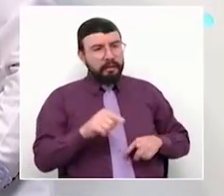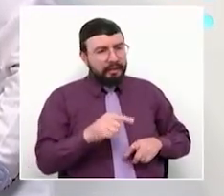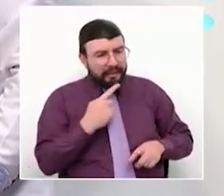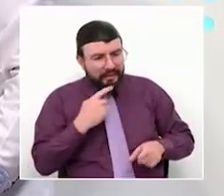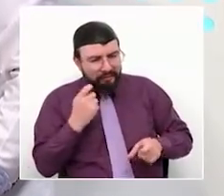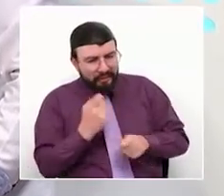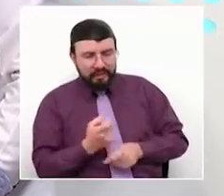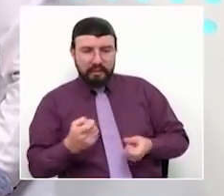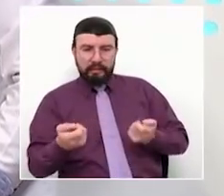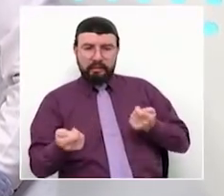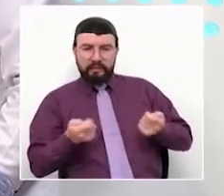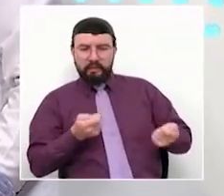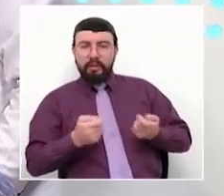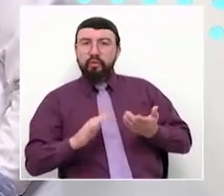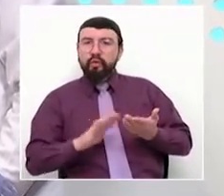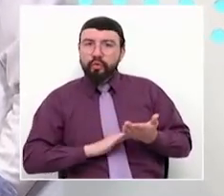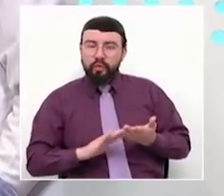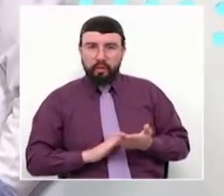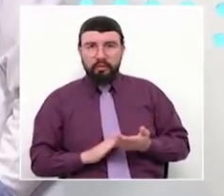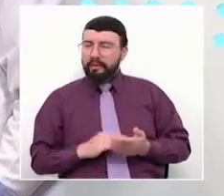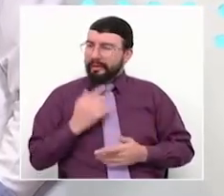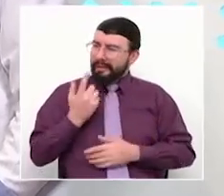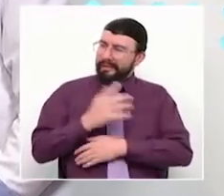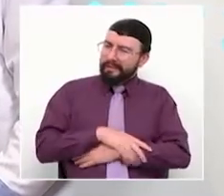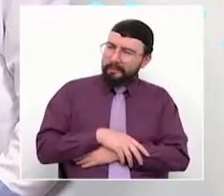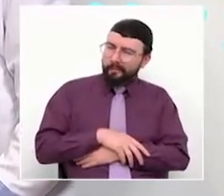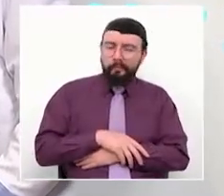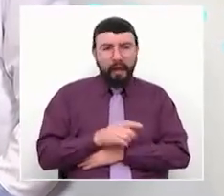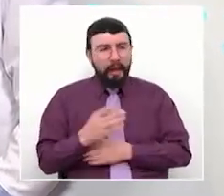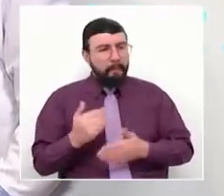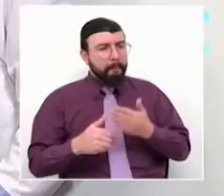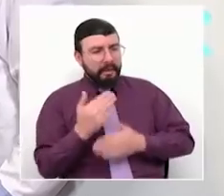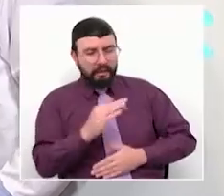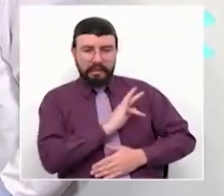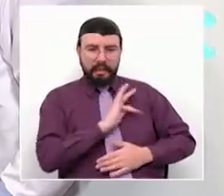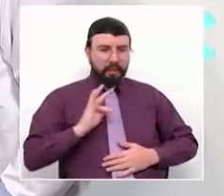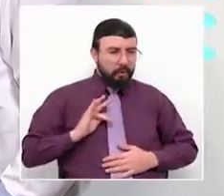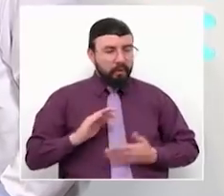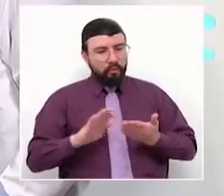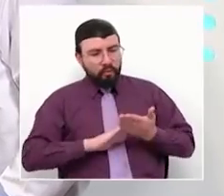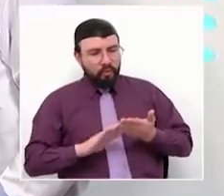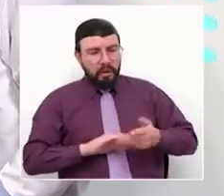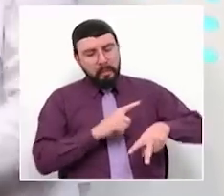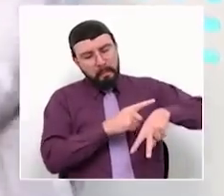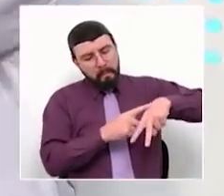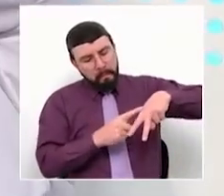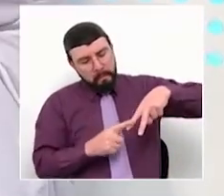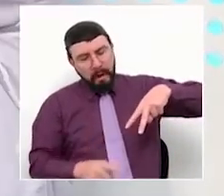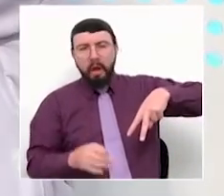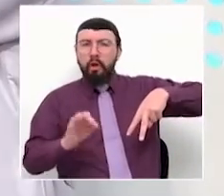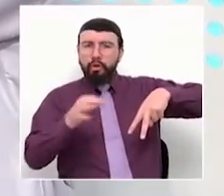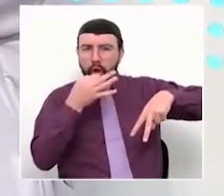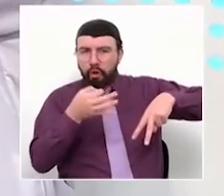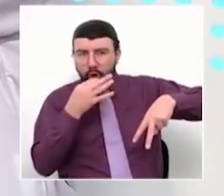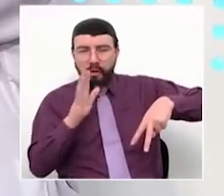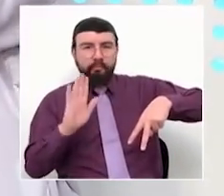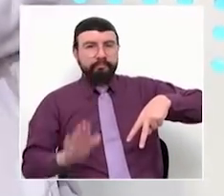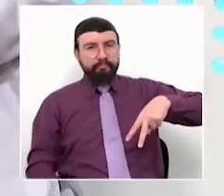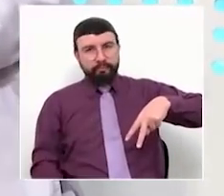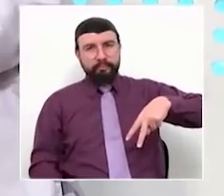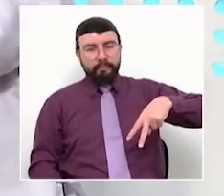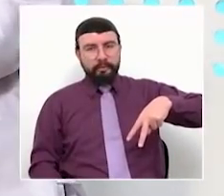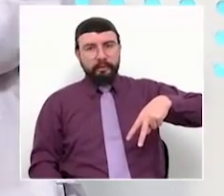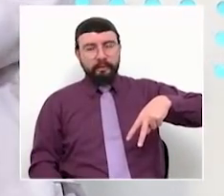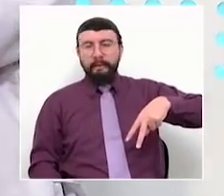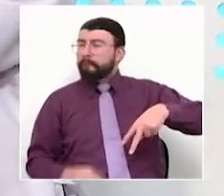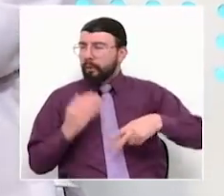de tratar. Entonces la gente dice, vamos a empezar a hacer un tratamiento y empiezan a tratar la pierna, a mandarle medicamentos. Porque el dolor puede ser en donde hoy veíamos